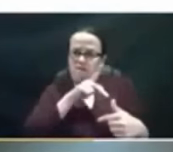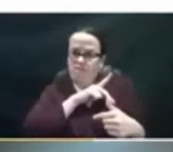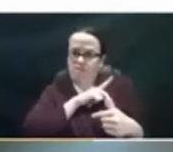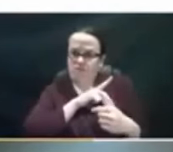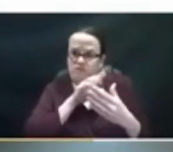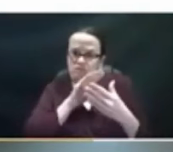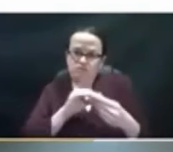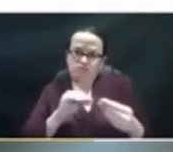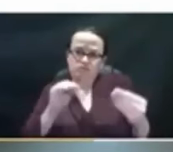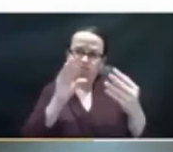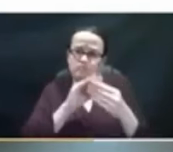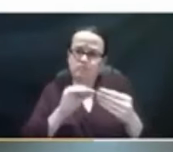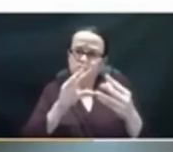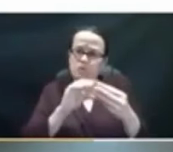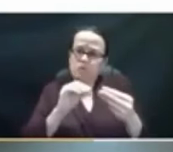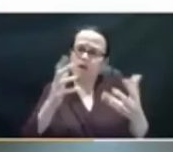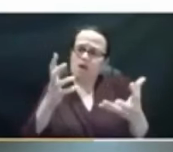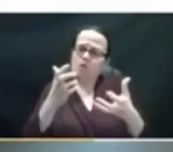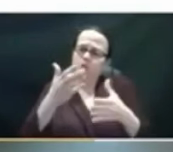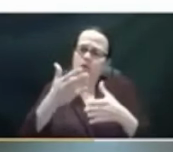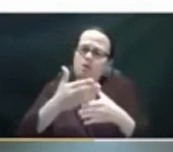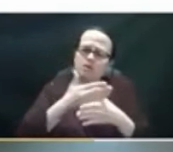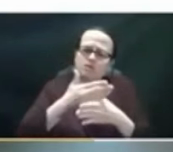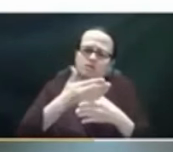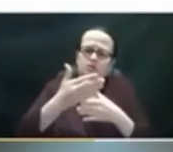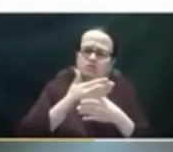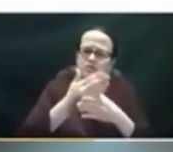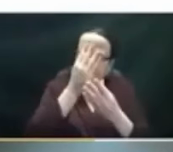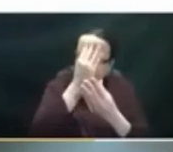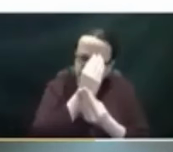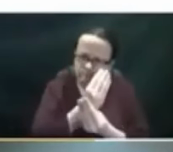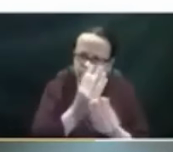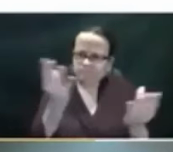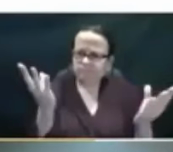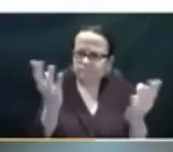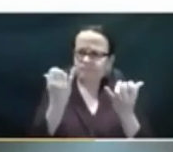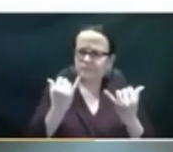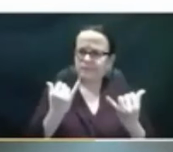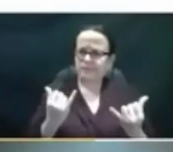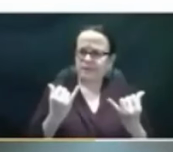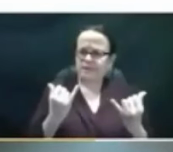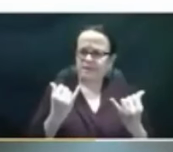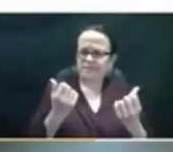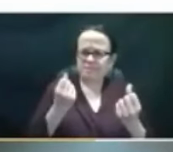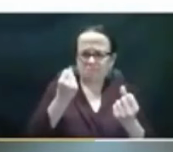De hecho, tengo una experiencia personal que me gustaría compartir.